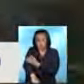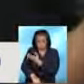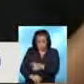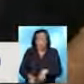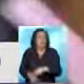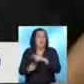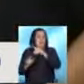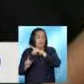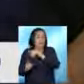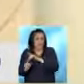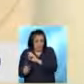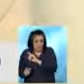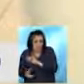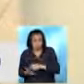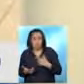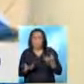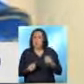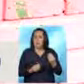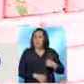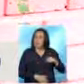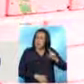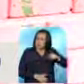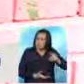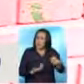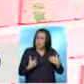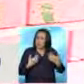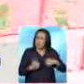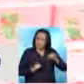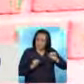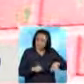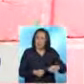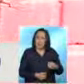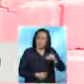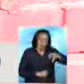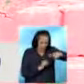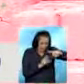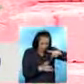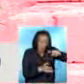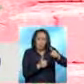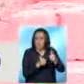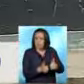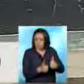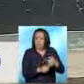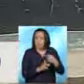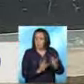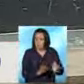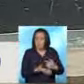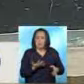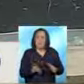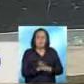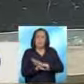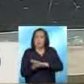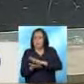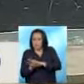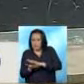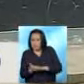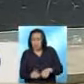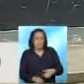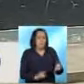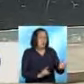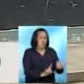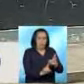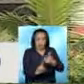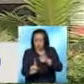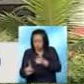técnica. Responde a la necesidad de contar con el servicio de agua rehabilitado para asegurar el aseo y la fumigación de